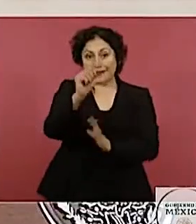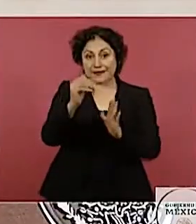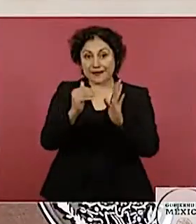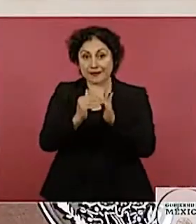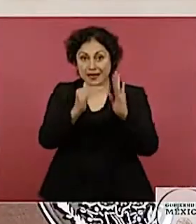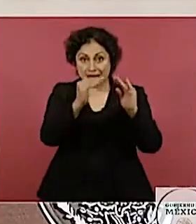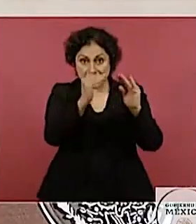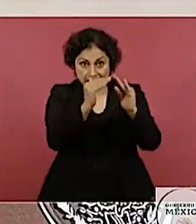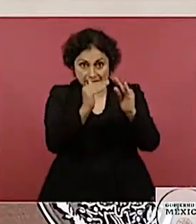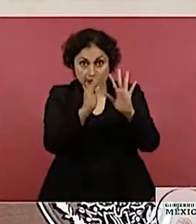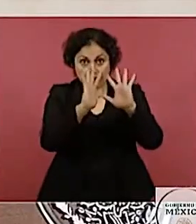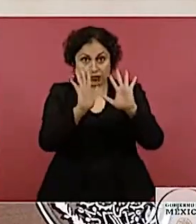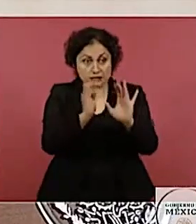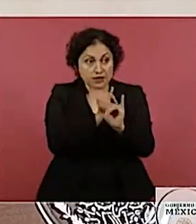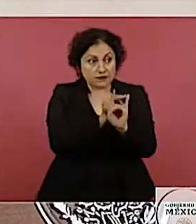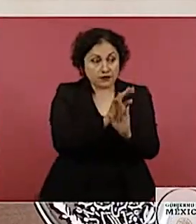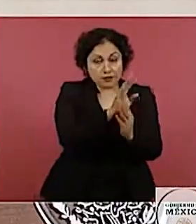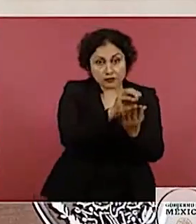viviendas